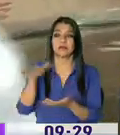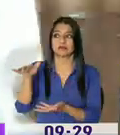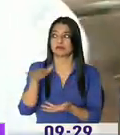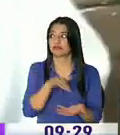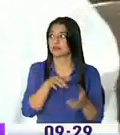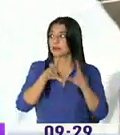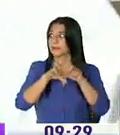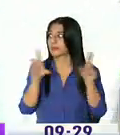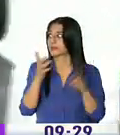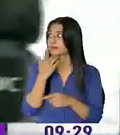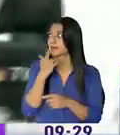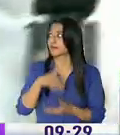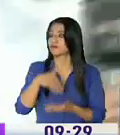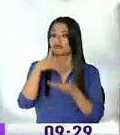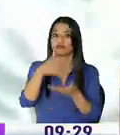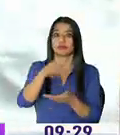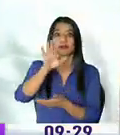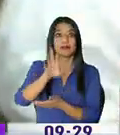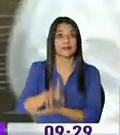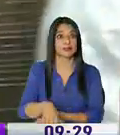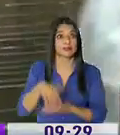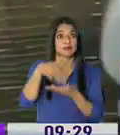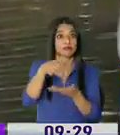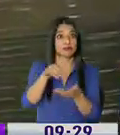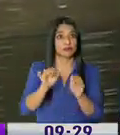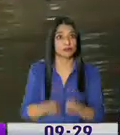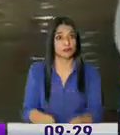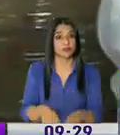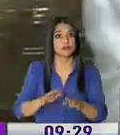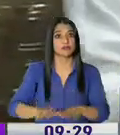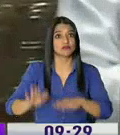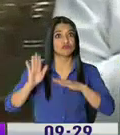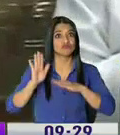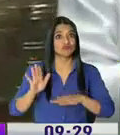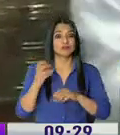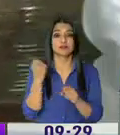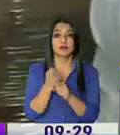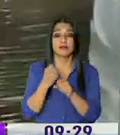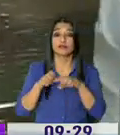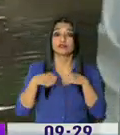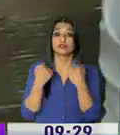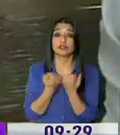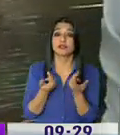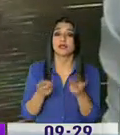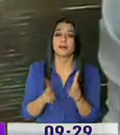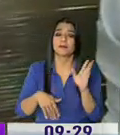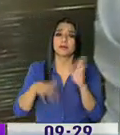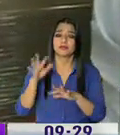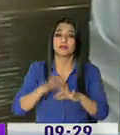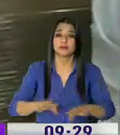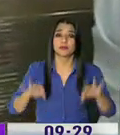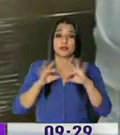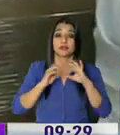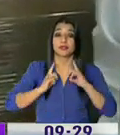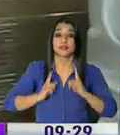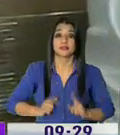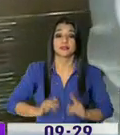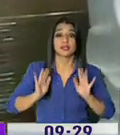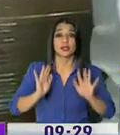Favorita entrega a Televicentro, a la ciudadanía, comprometidos con esa labor social y sobre todo para precautelar la salud